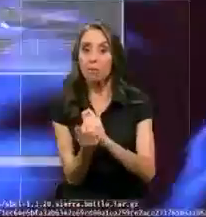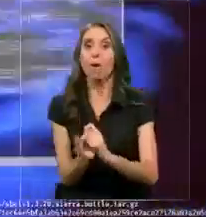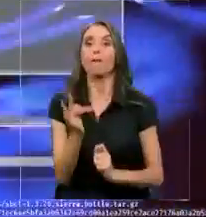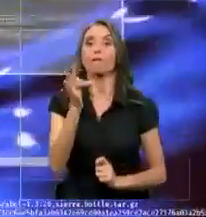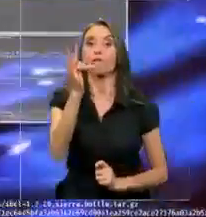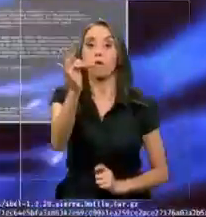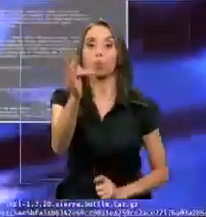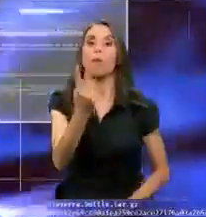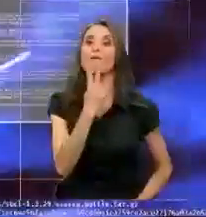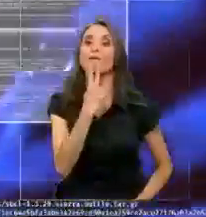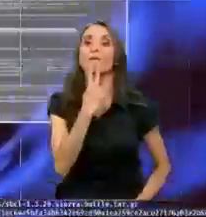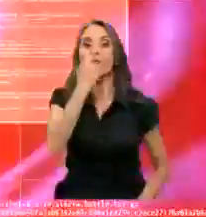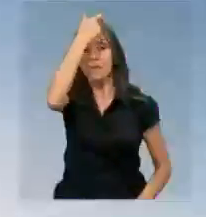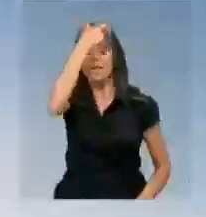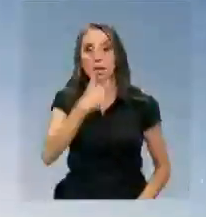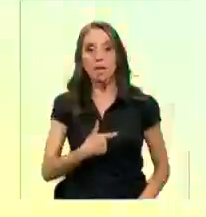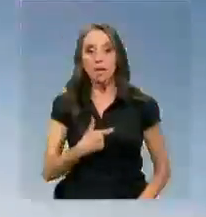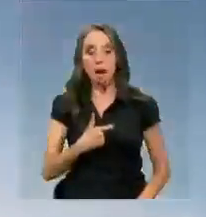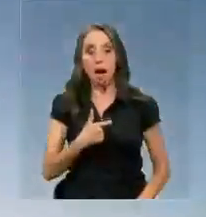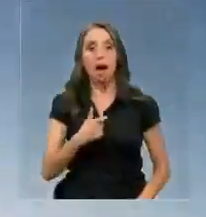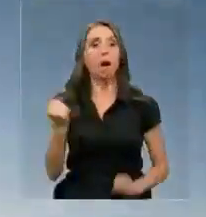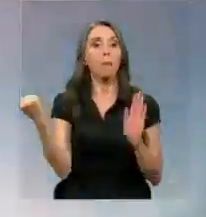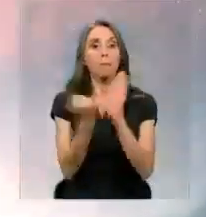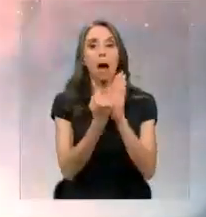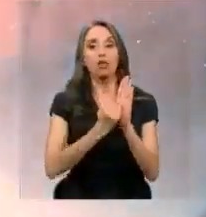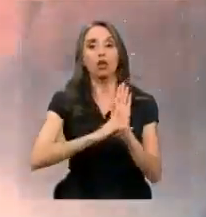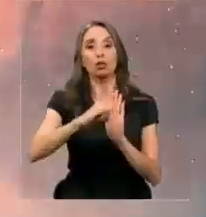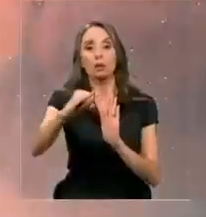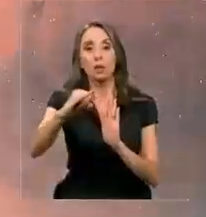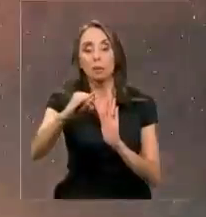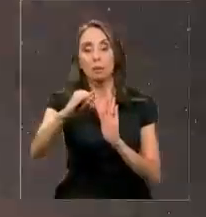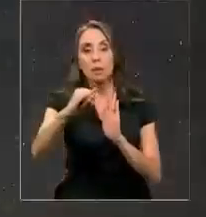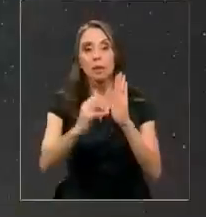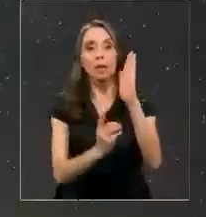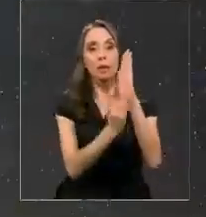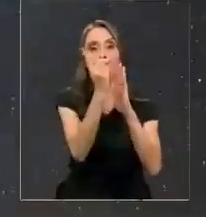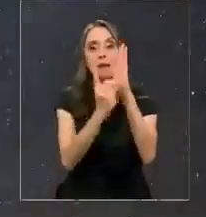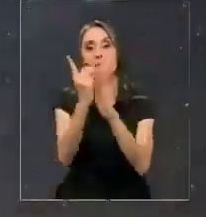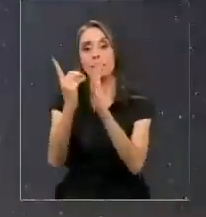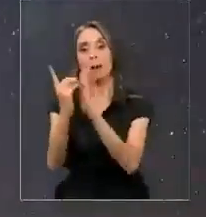futuro en que nuestra vida estará marcada para siempre por sus avances y desarrollos.